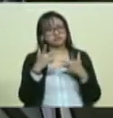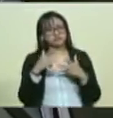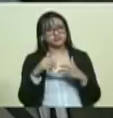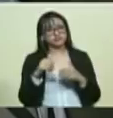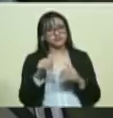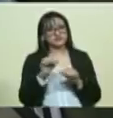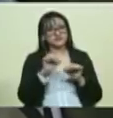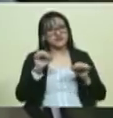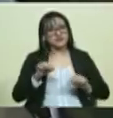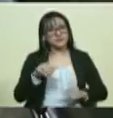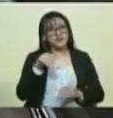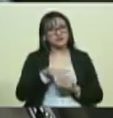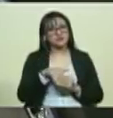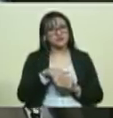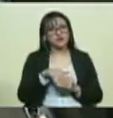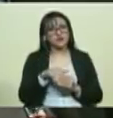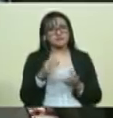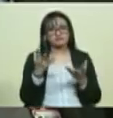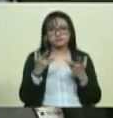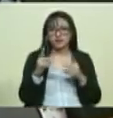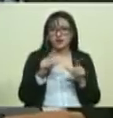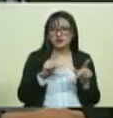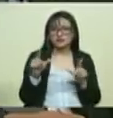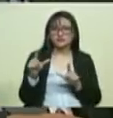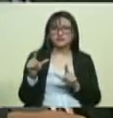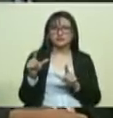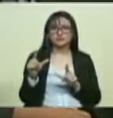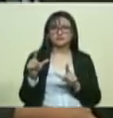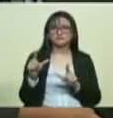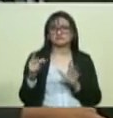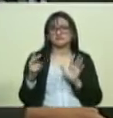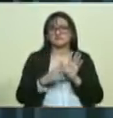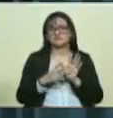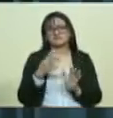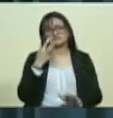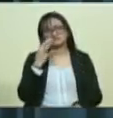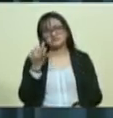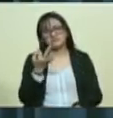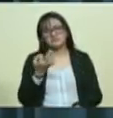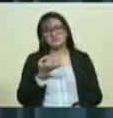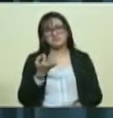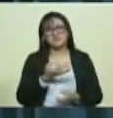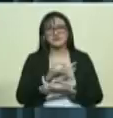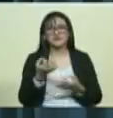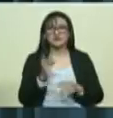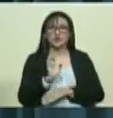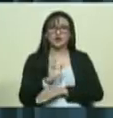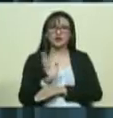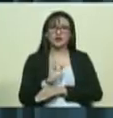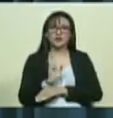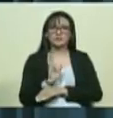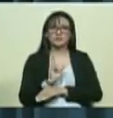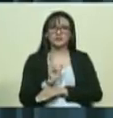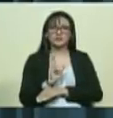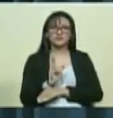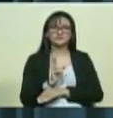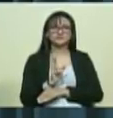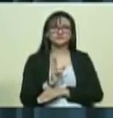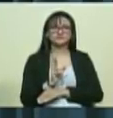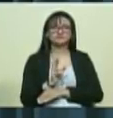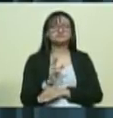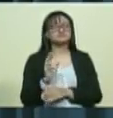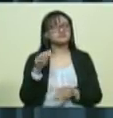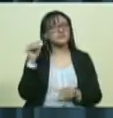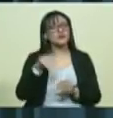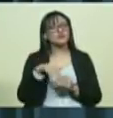tiene un sistema electoral automatizado absolutamente transparente eficaz muy rápido en el desarrollo de la votación